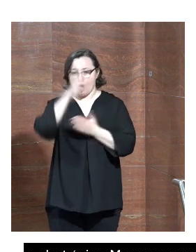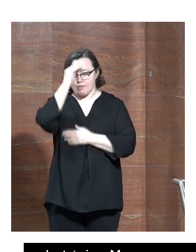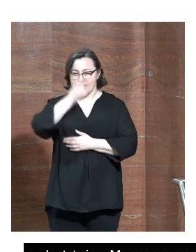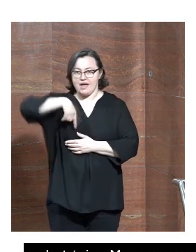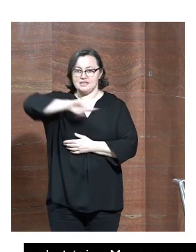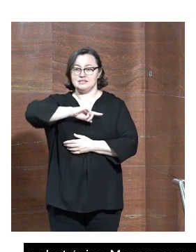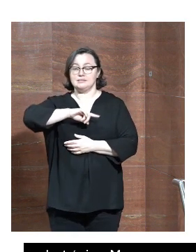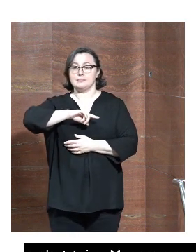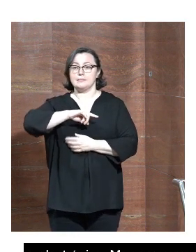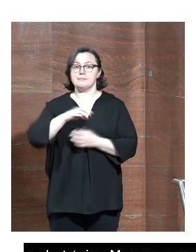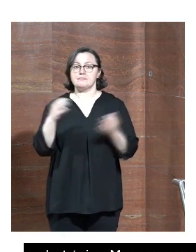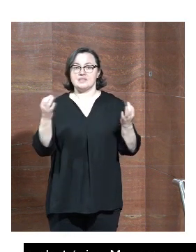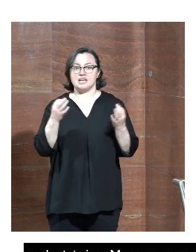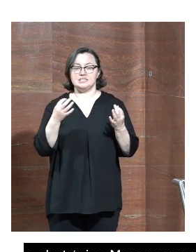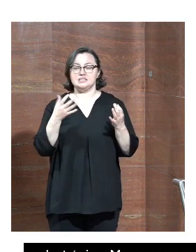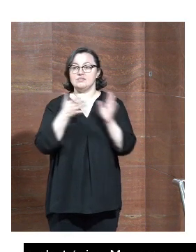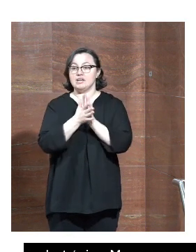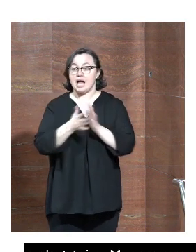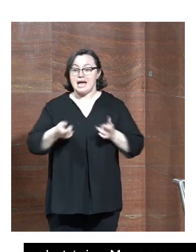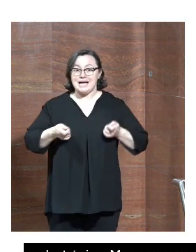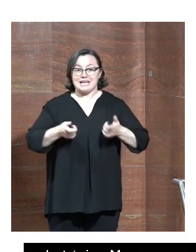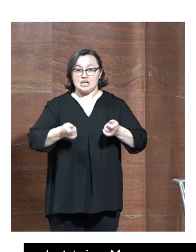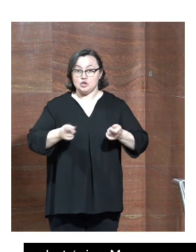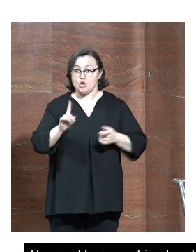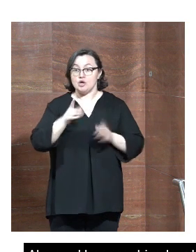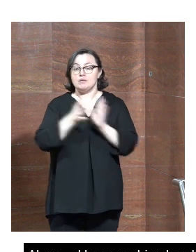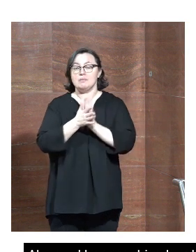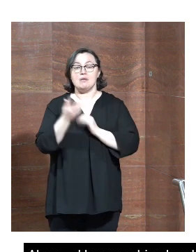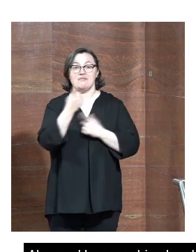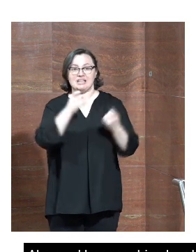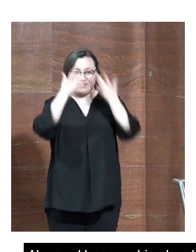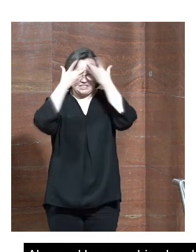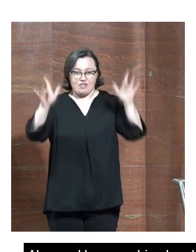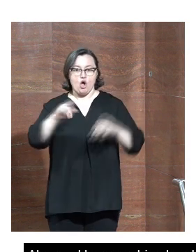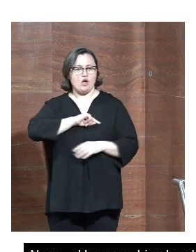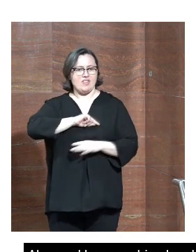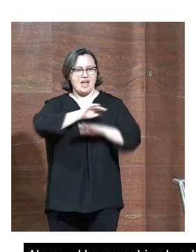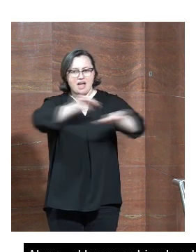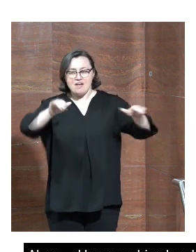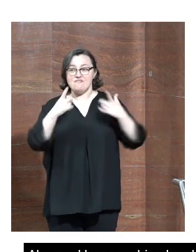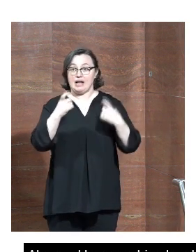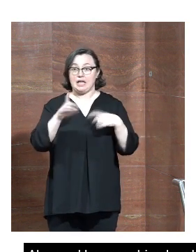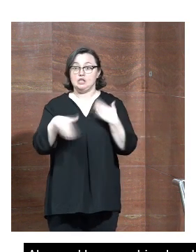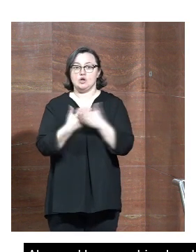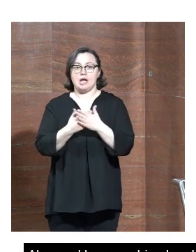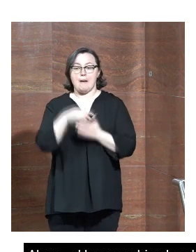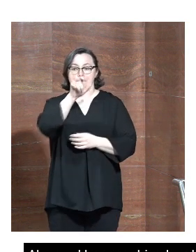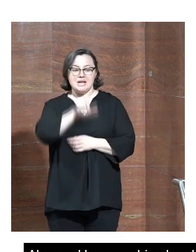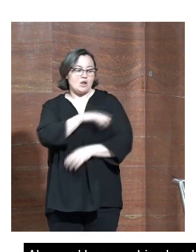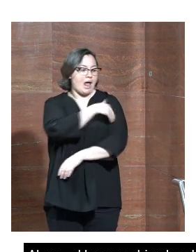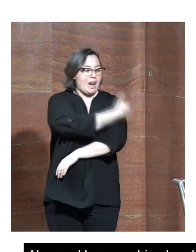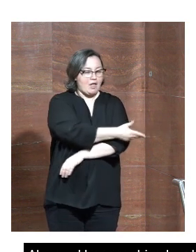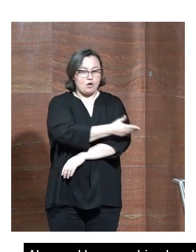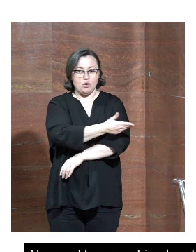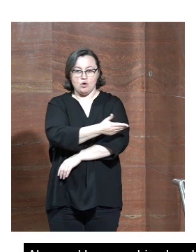tema a lo mejor de coste, es un problema de falta de sensibilidad, de falta de concienciación. Solo cuando vas con una persona,